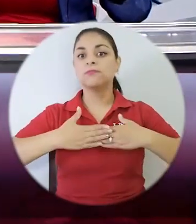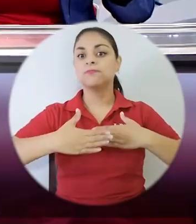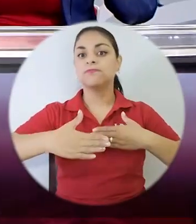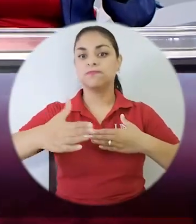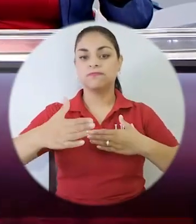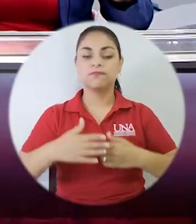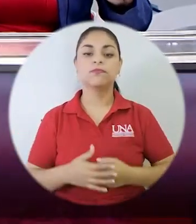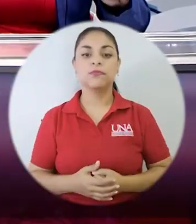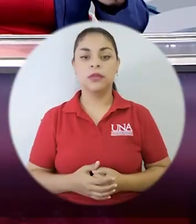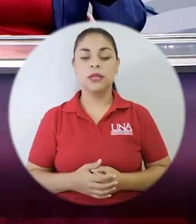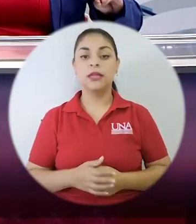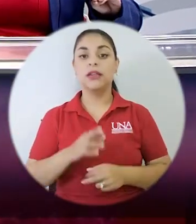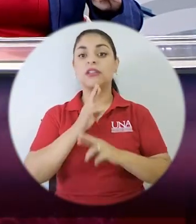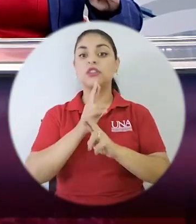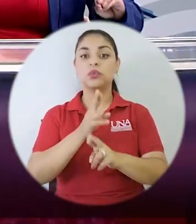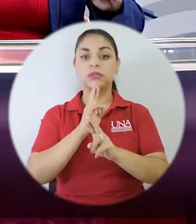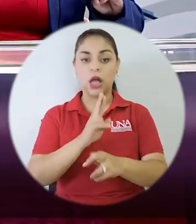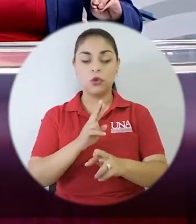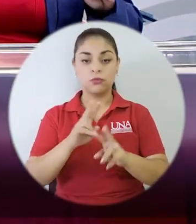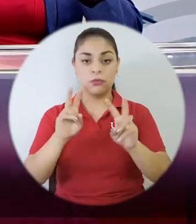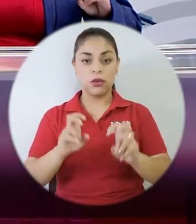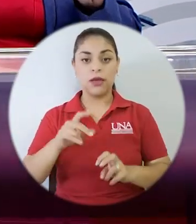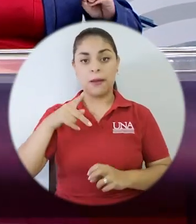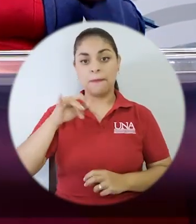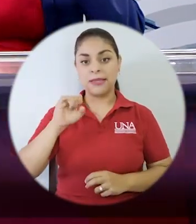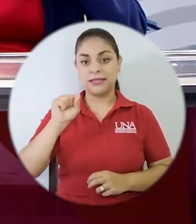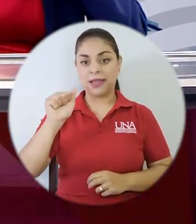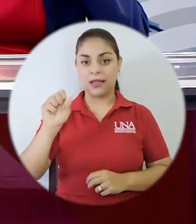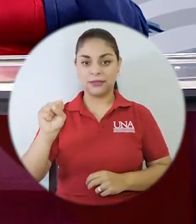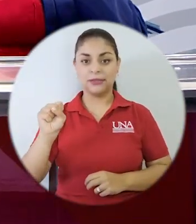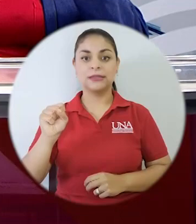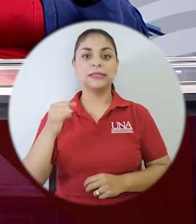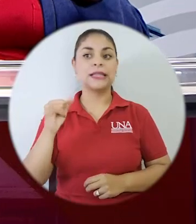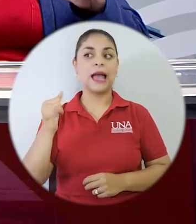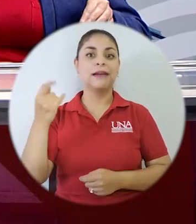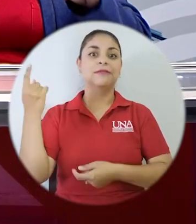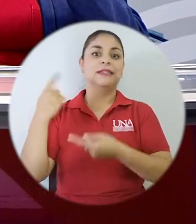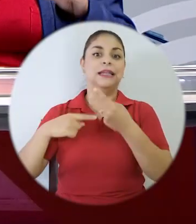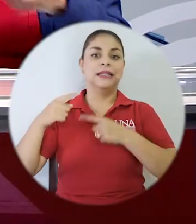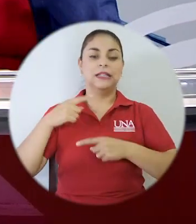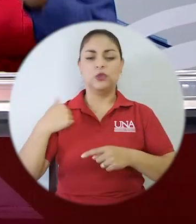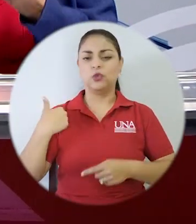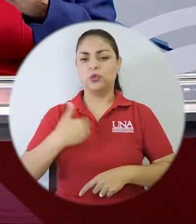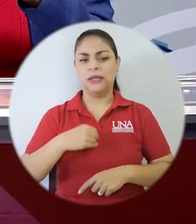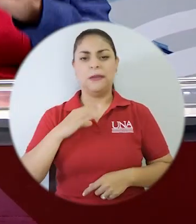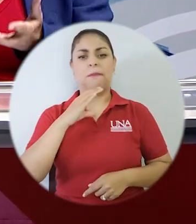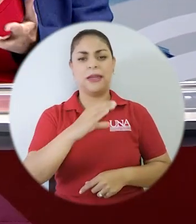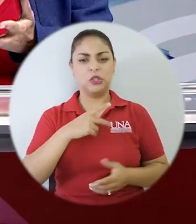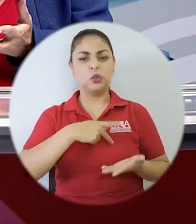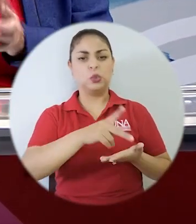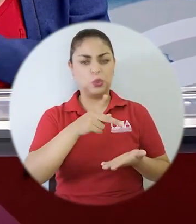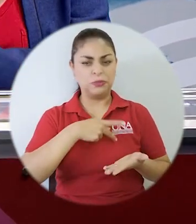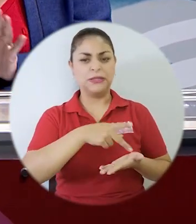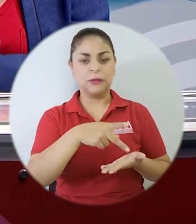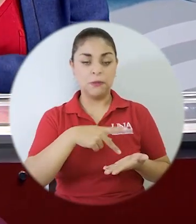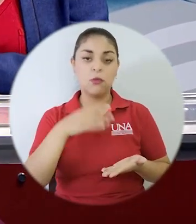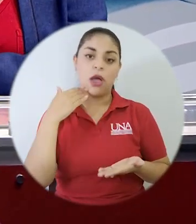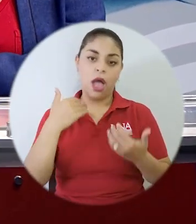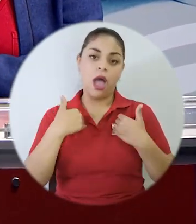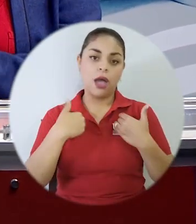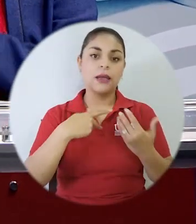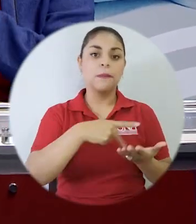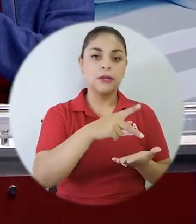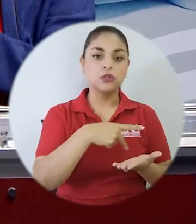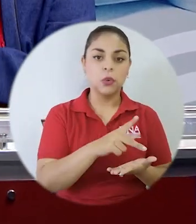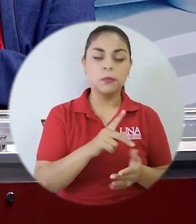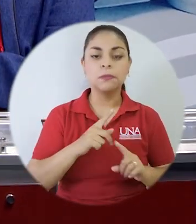tiempos. Y los resultados de las pruebas PISA nos están golpeando la cara, con toda la inversión que estamos haciendo, porque no es que no